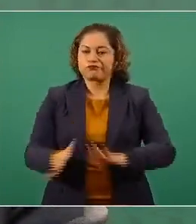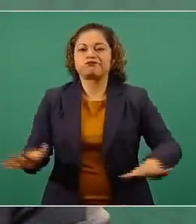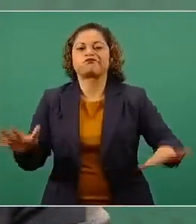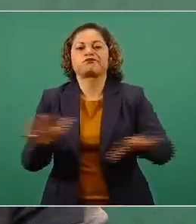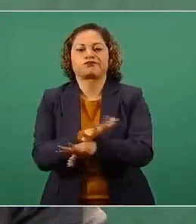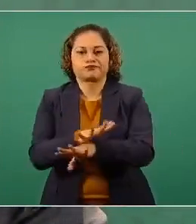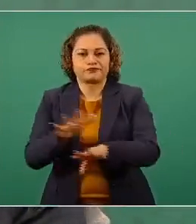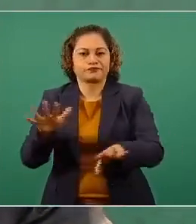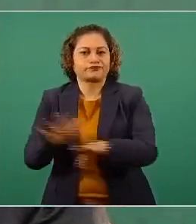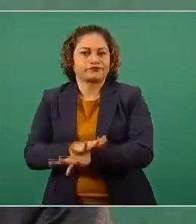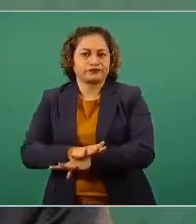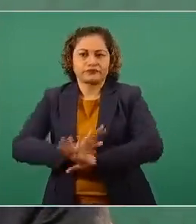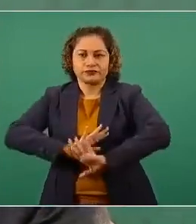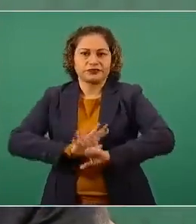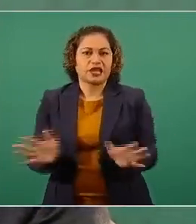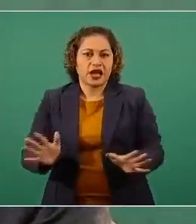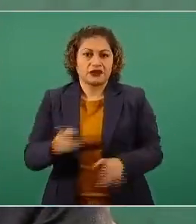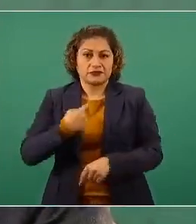por la corrupción.